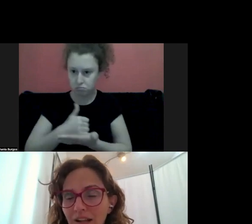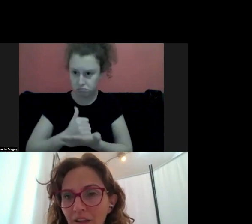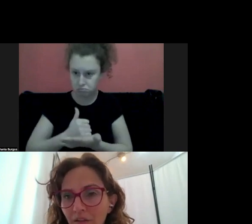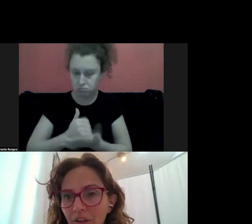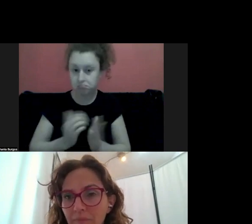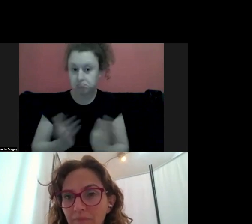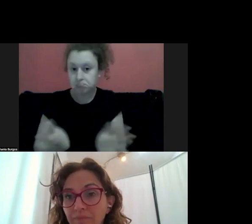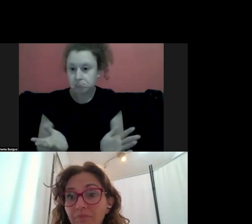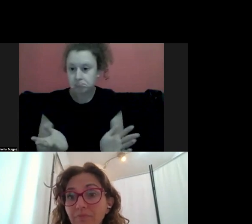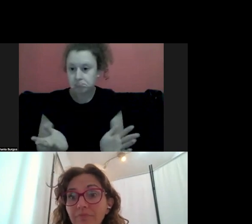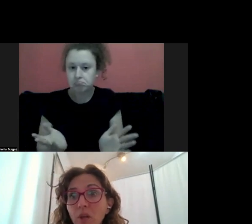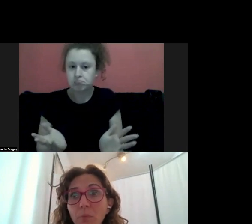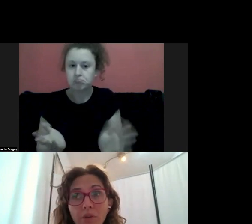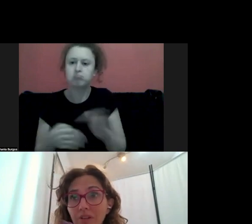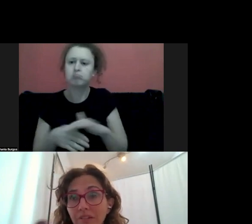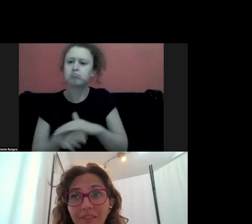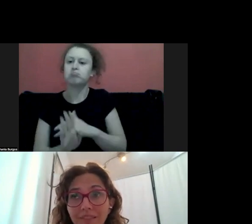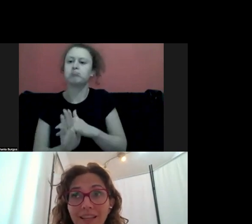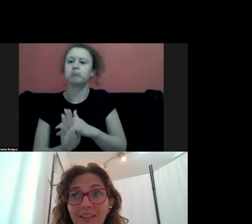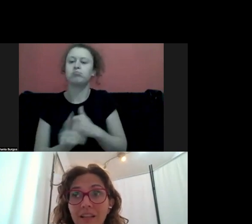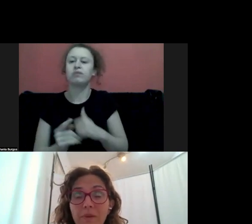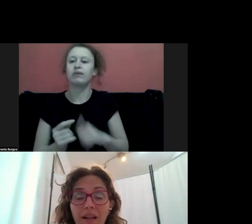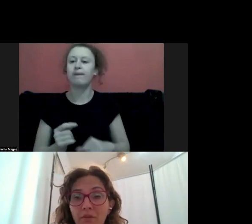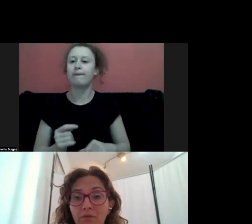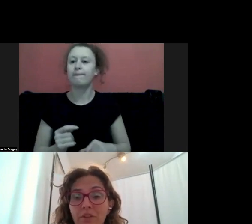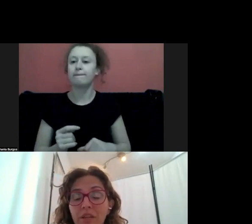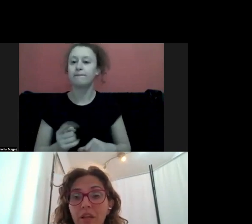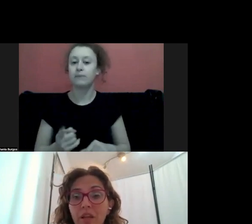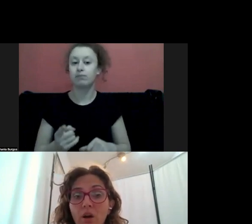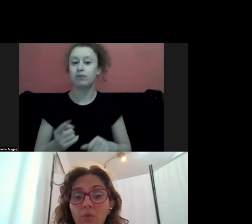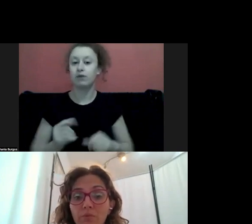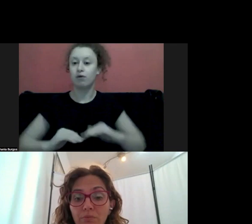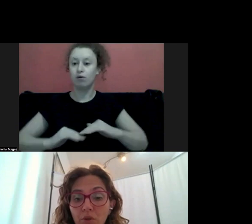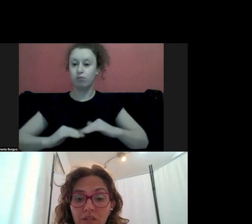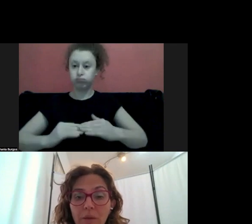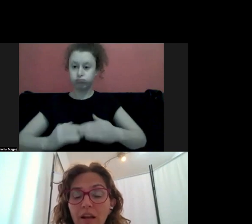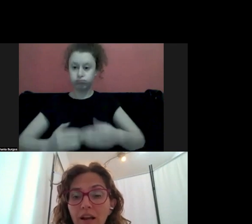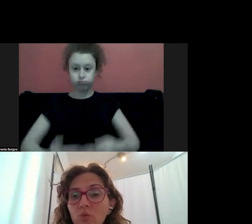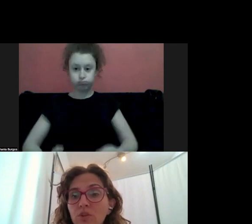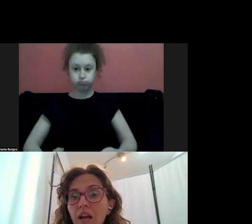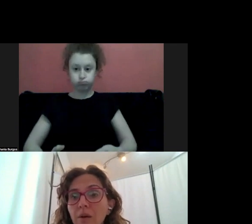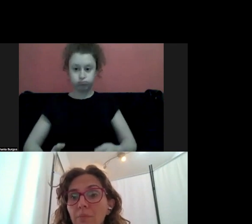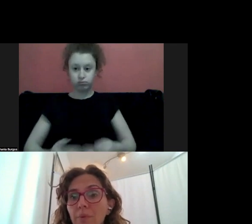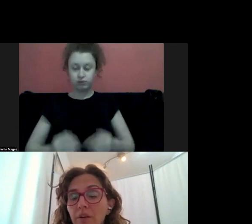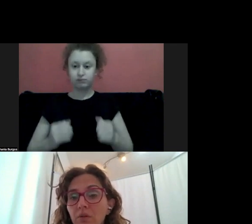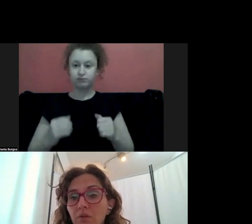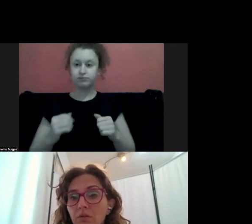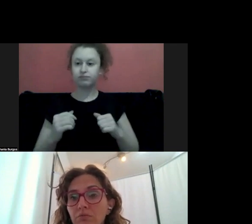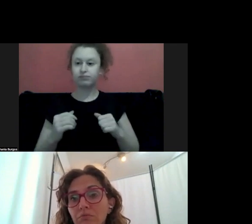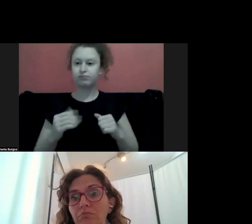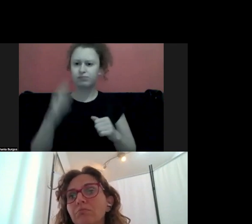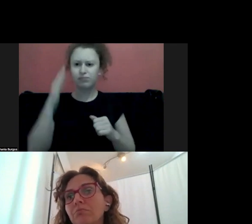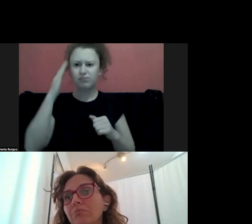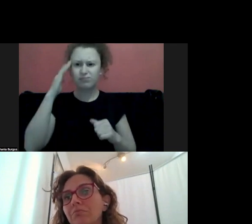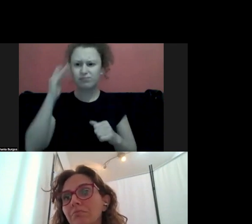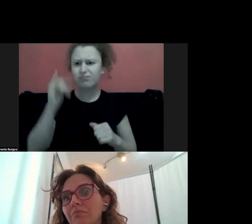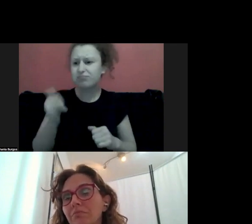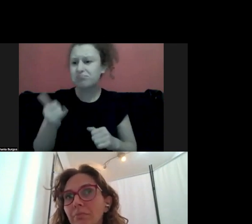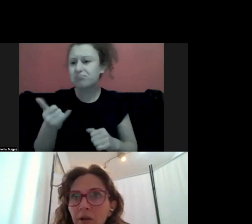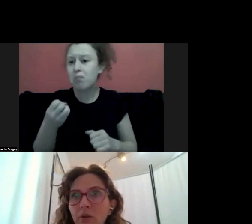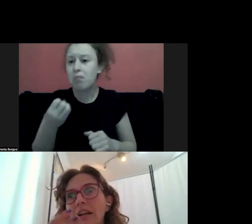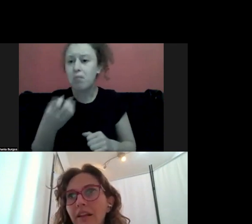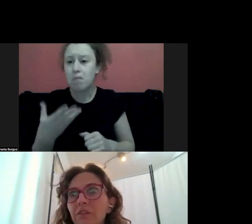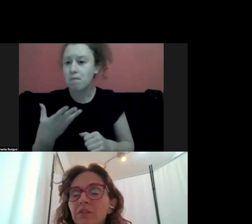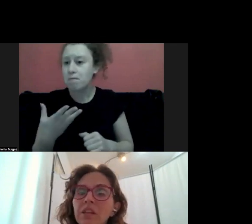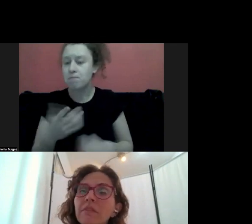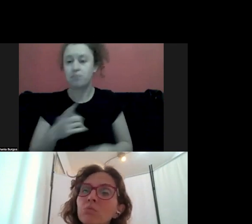autismo de lactancia? Pues desde el embarazo. No se sabe la causa, pero